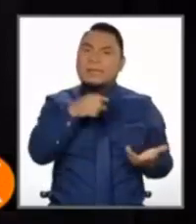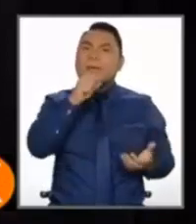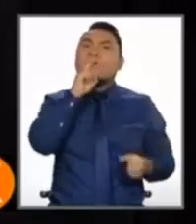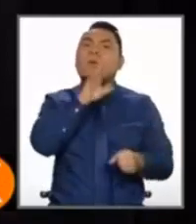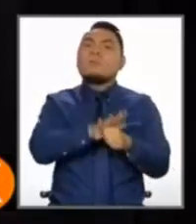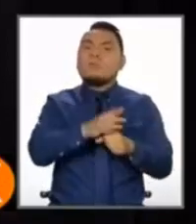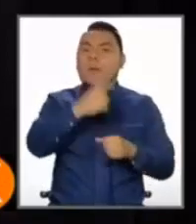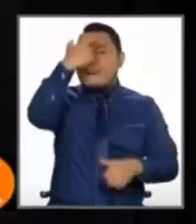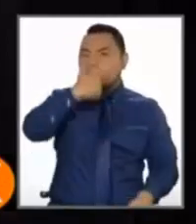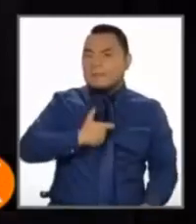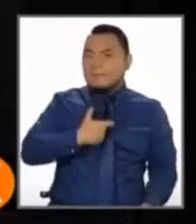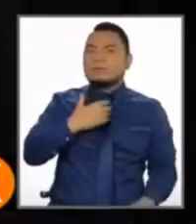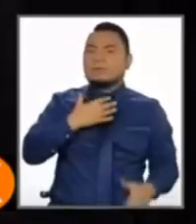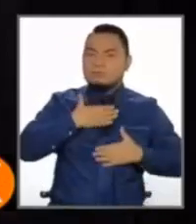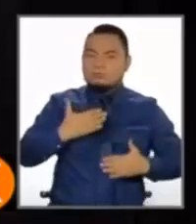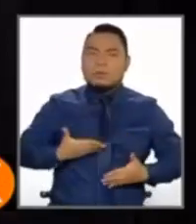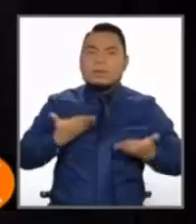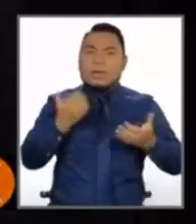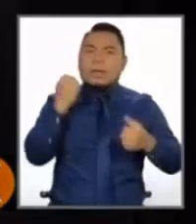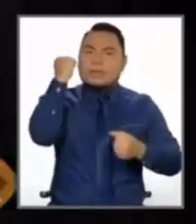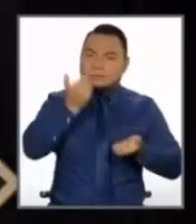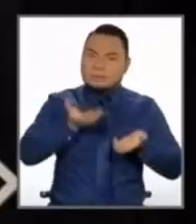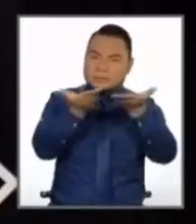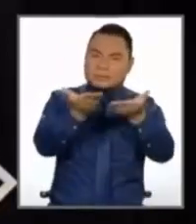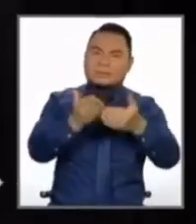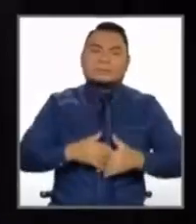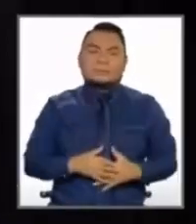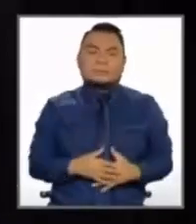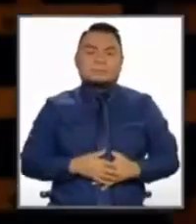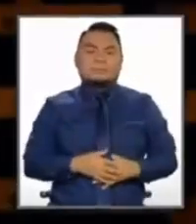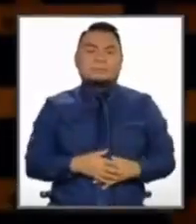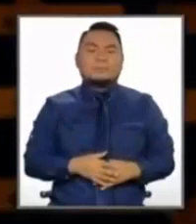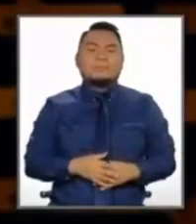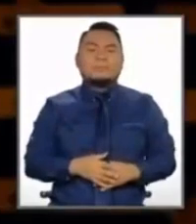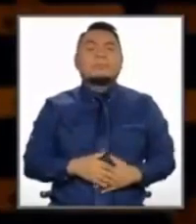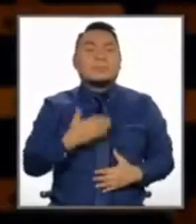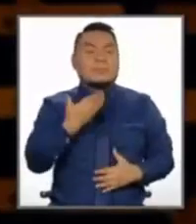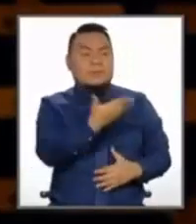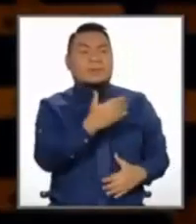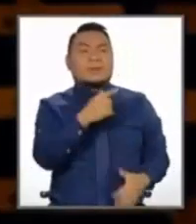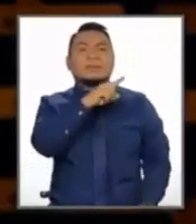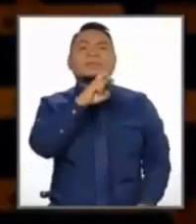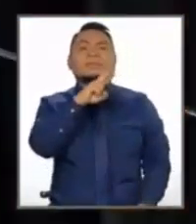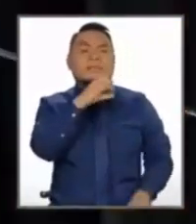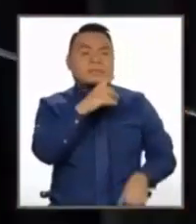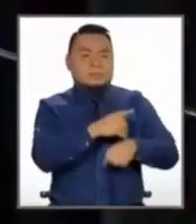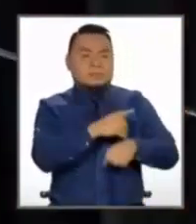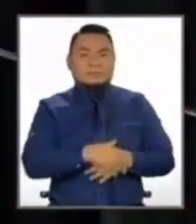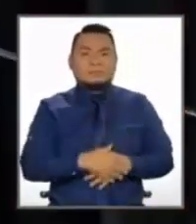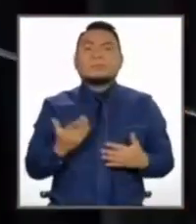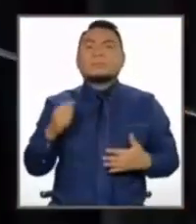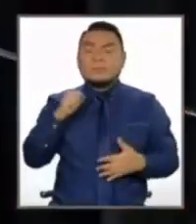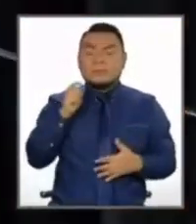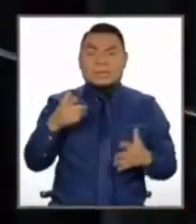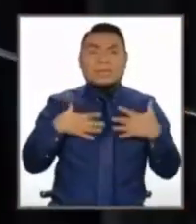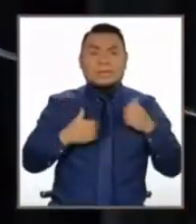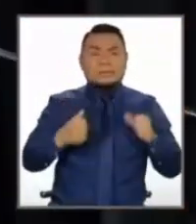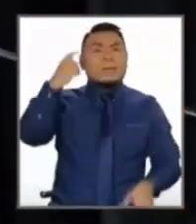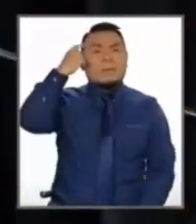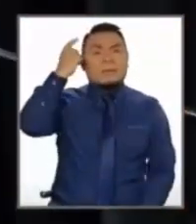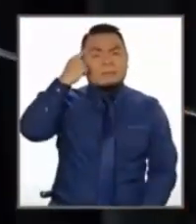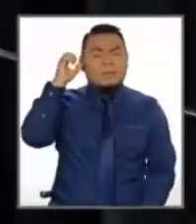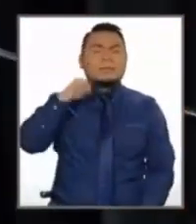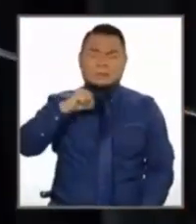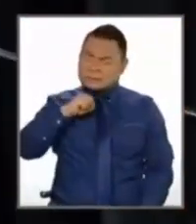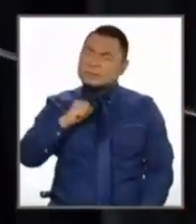con un compromiso humano a tutelar ese derecho. Señor Ceballos. Sí, es evidente que la salud mental hay que